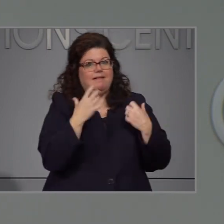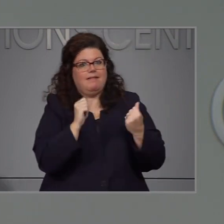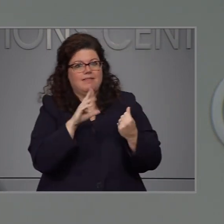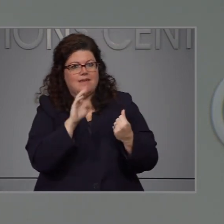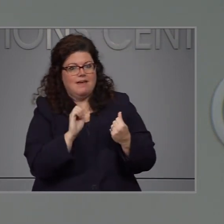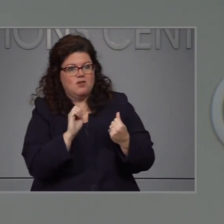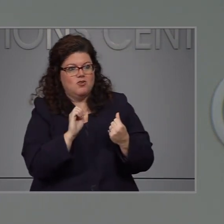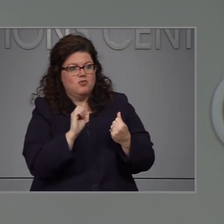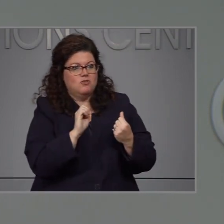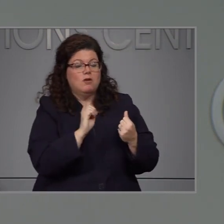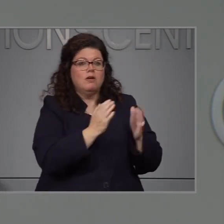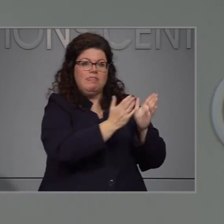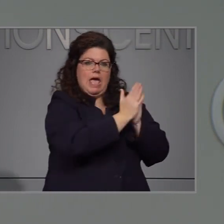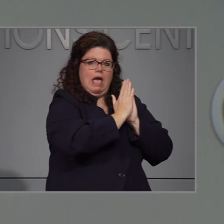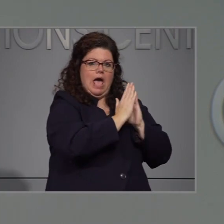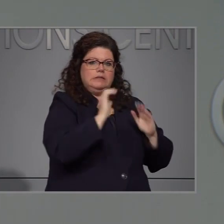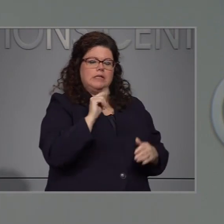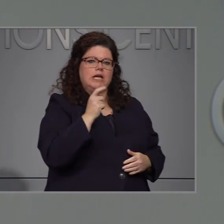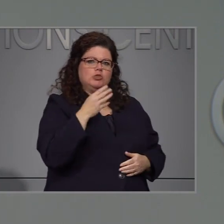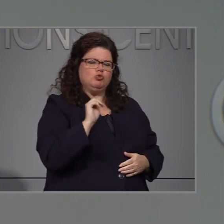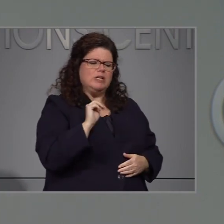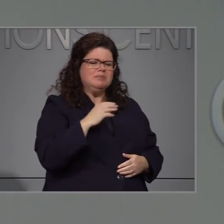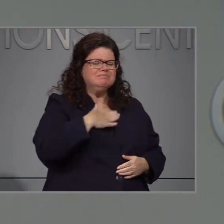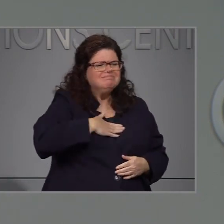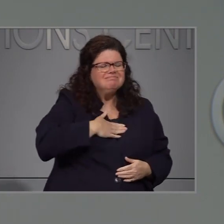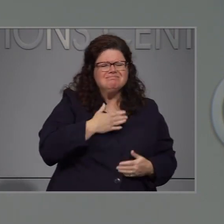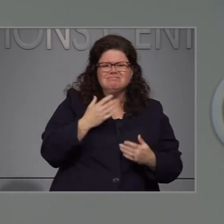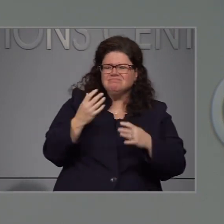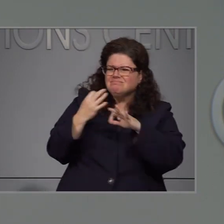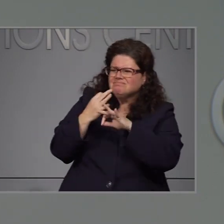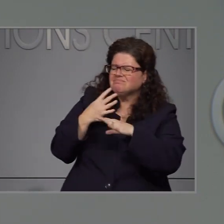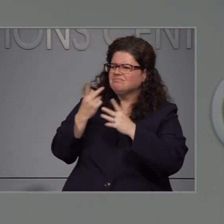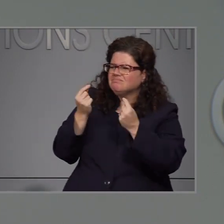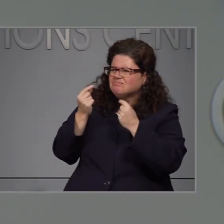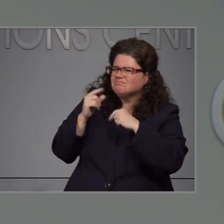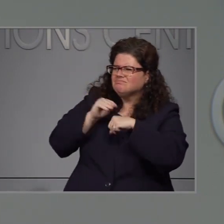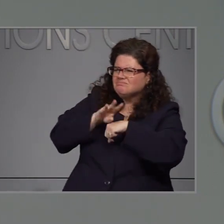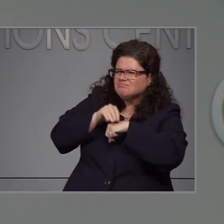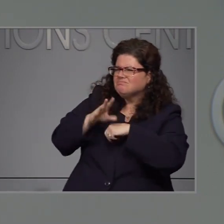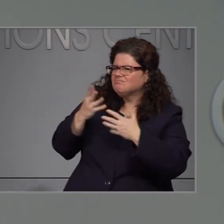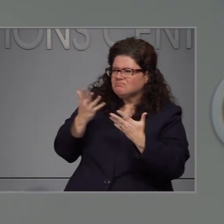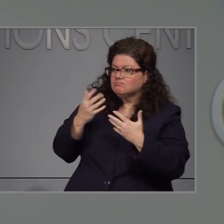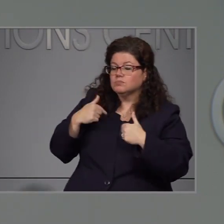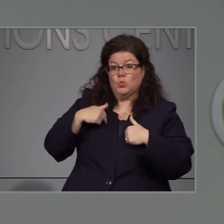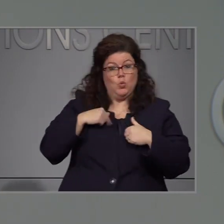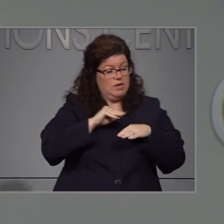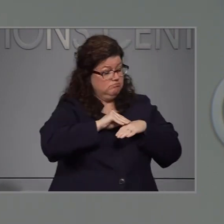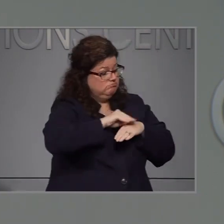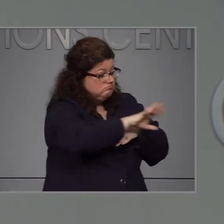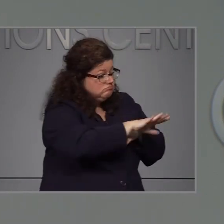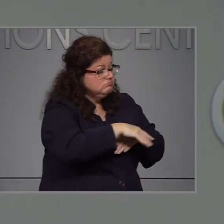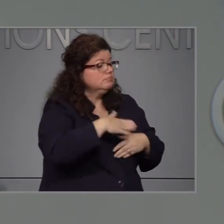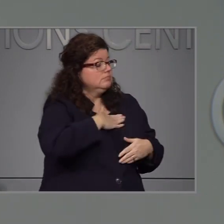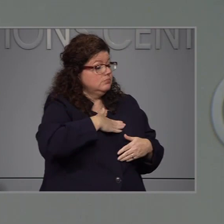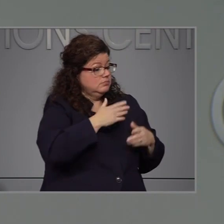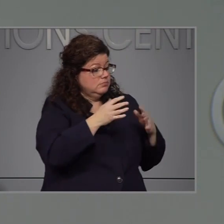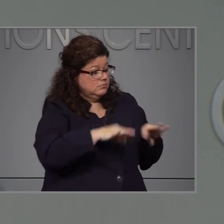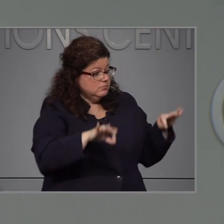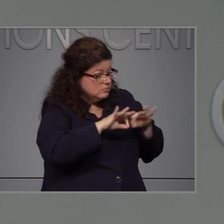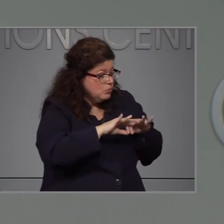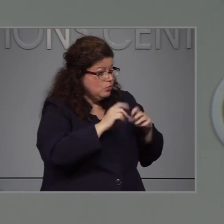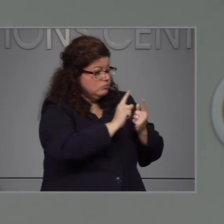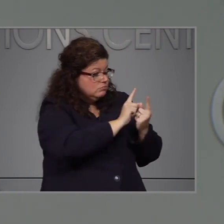los profesionales médicos de Atrium Health. Ellos solicitaron y siguieron los consejos de los doctores, hicieron